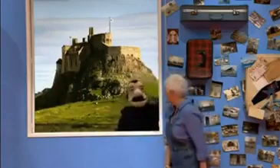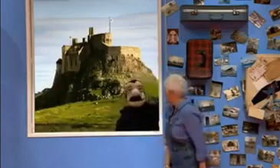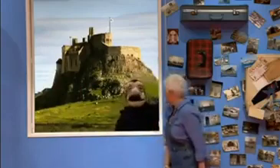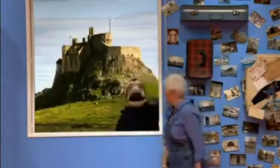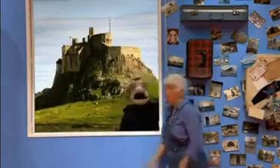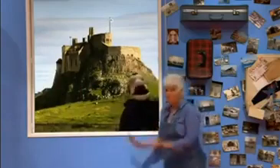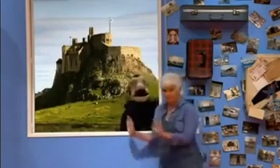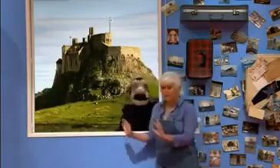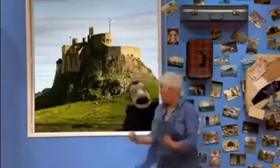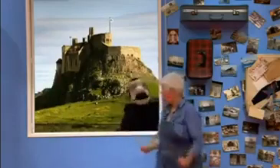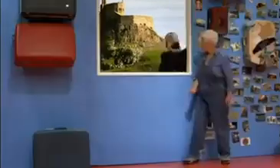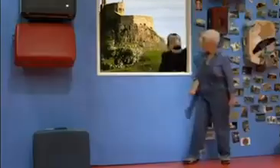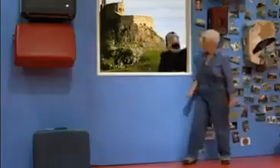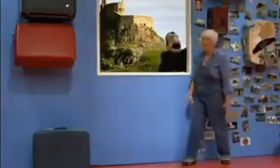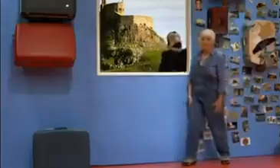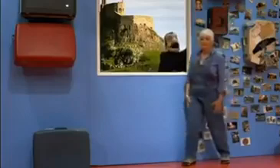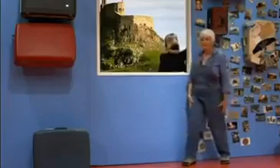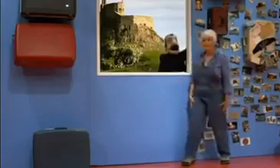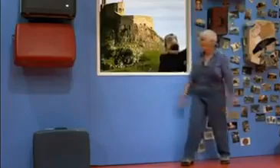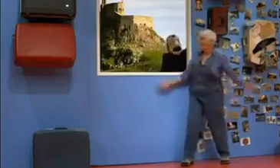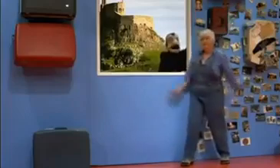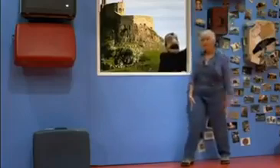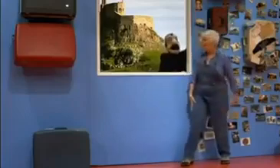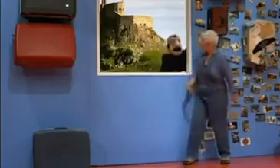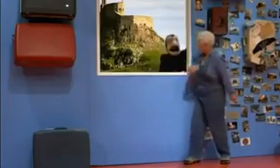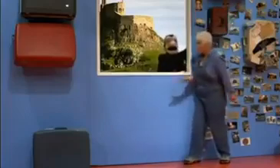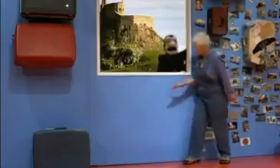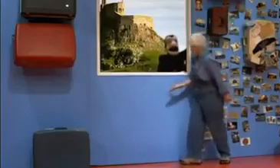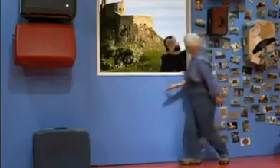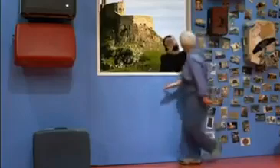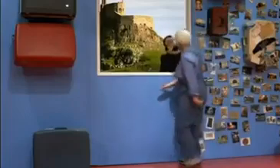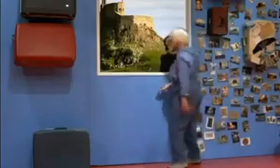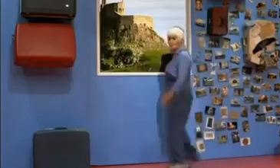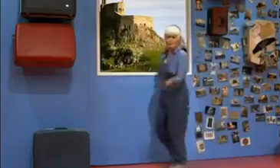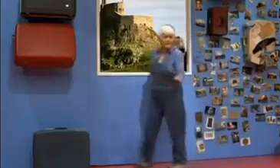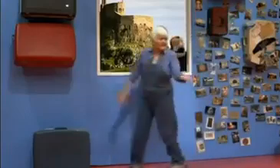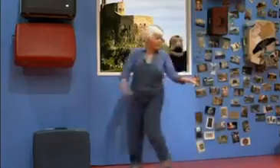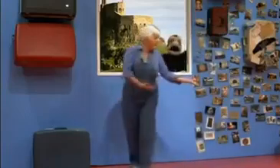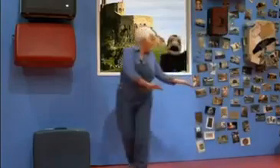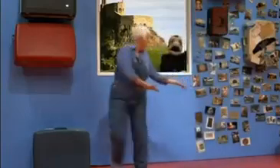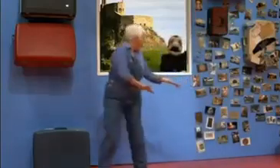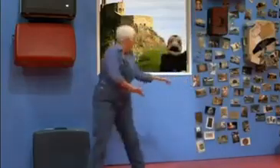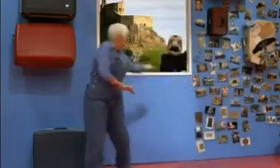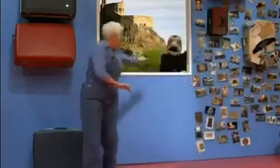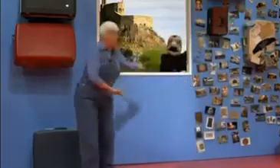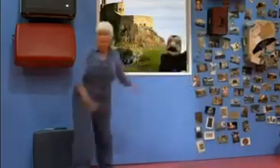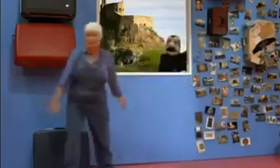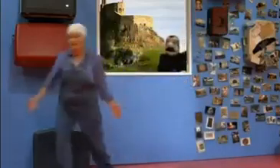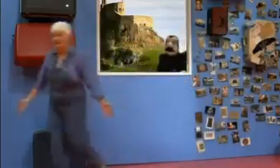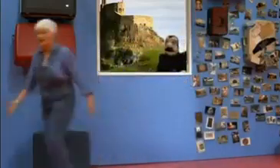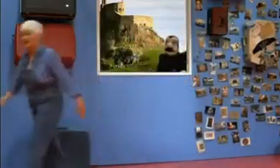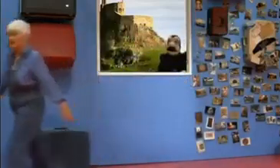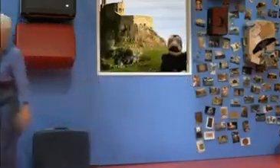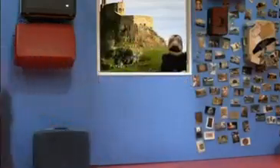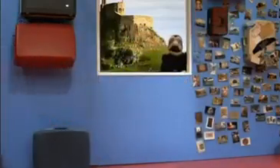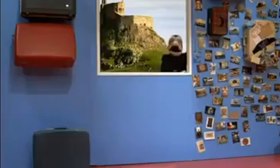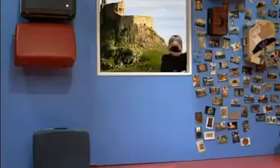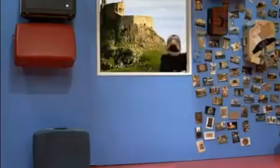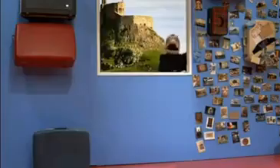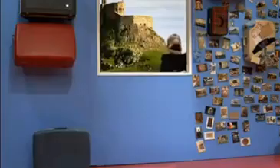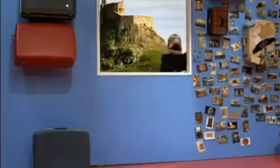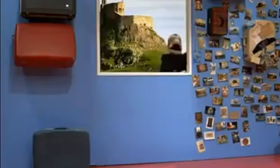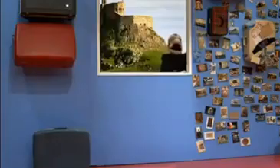No lo haga. Bueno, váyase ya. Váyase. Oiga, pero este es mi programa. ¿Cómo quiere que cuenten las suyas? Además me corren de aquí.